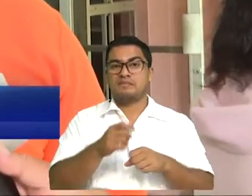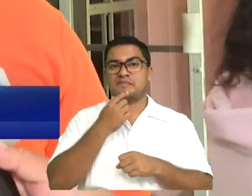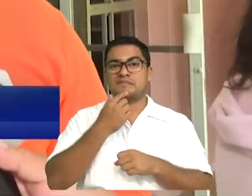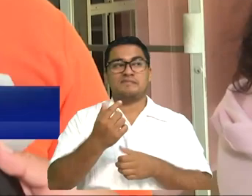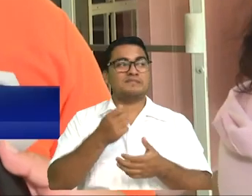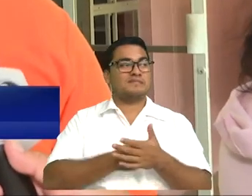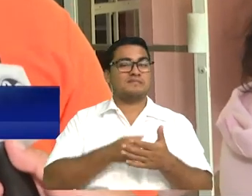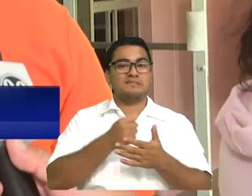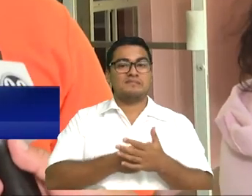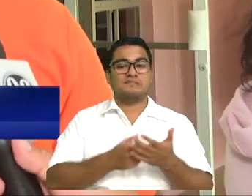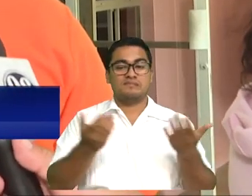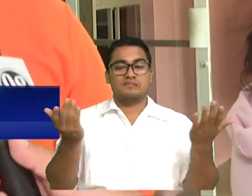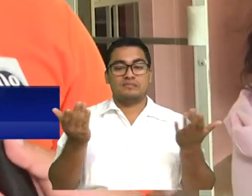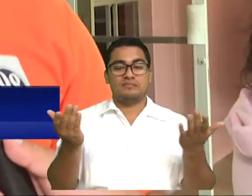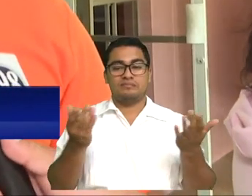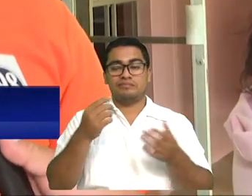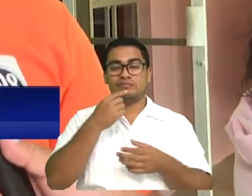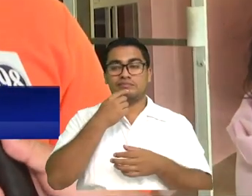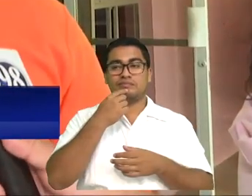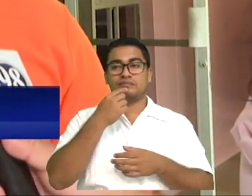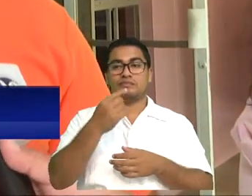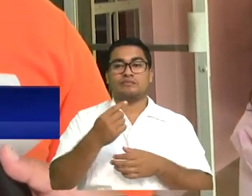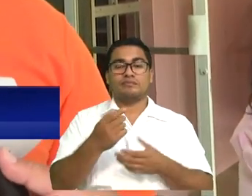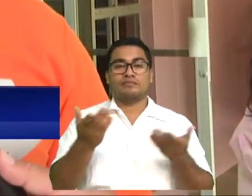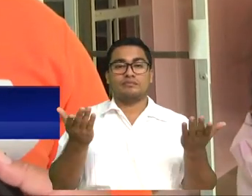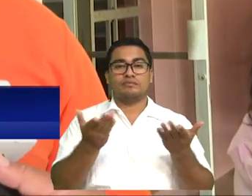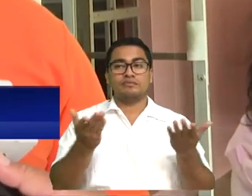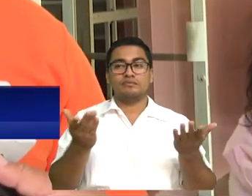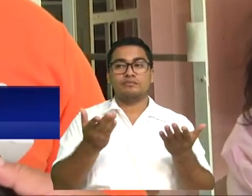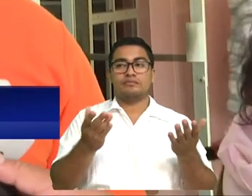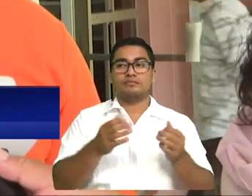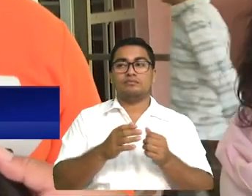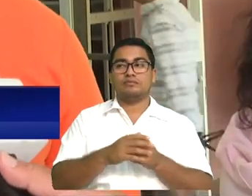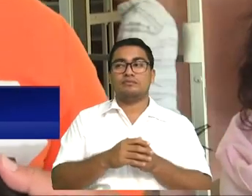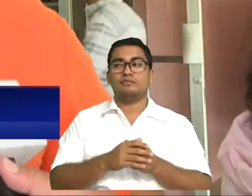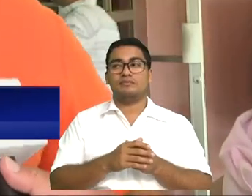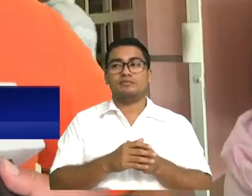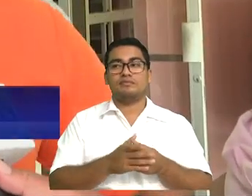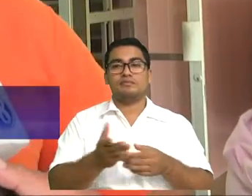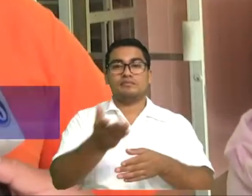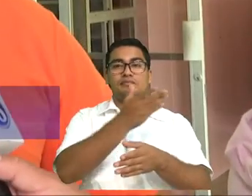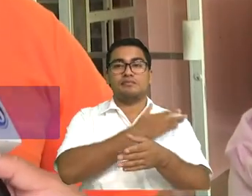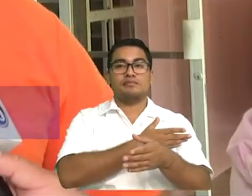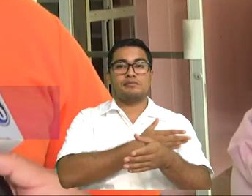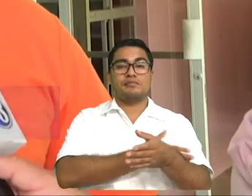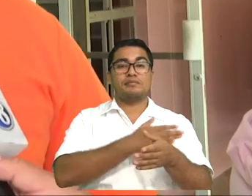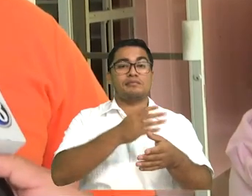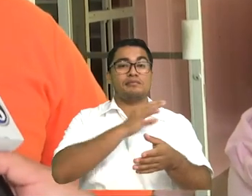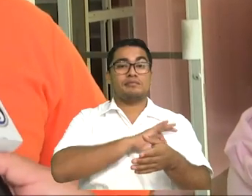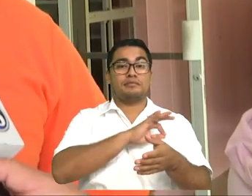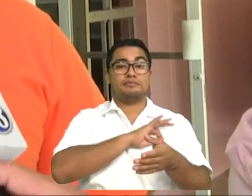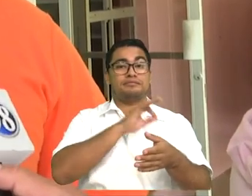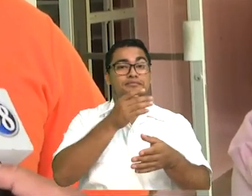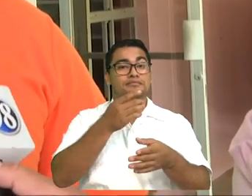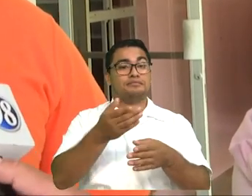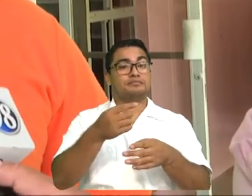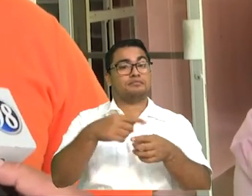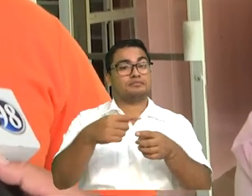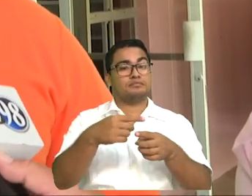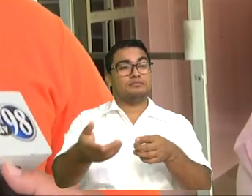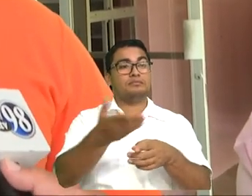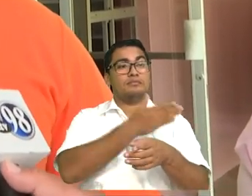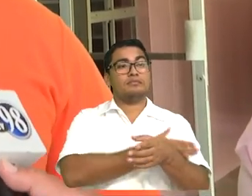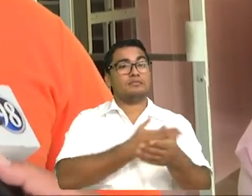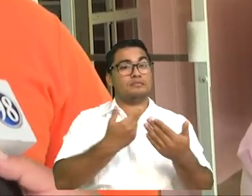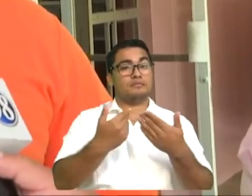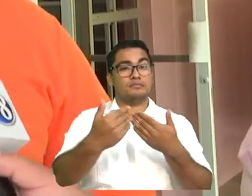esfuerzo del buen gobierno, estamos recibiendo, ¿verdad?, un poco adelantado el salario, ya que las vacaciones están pronto